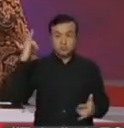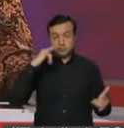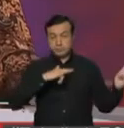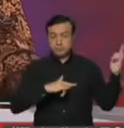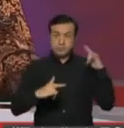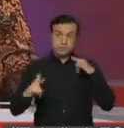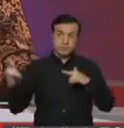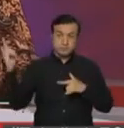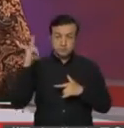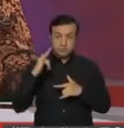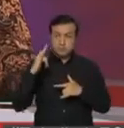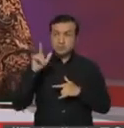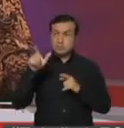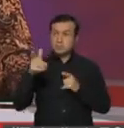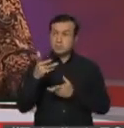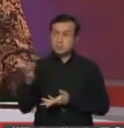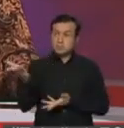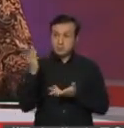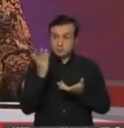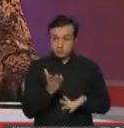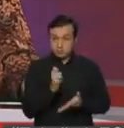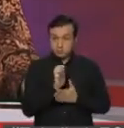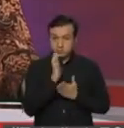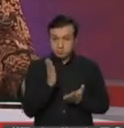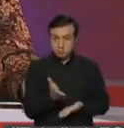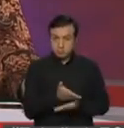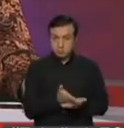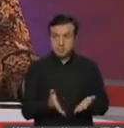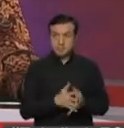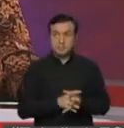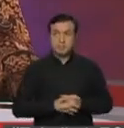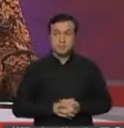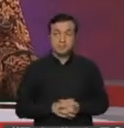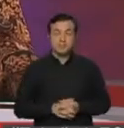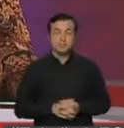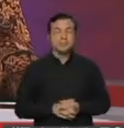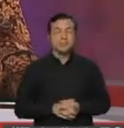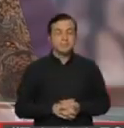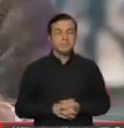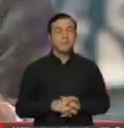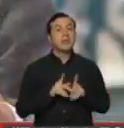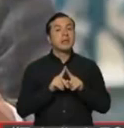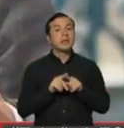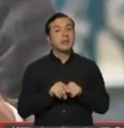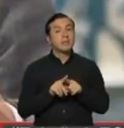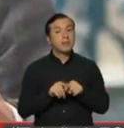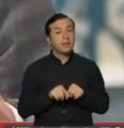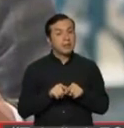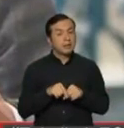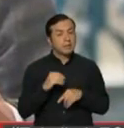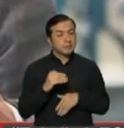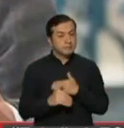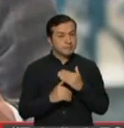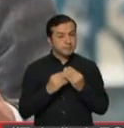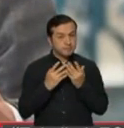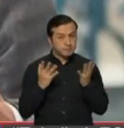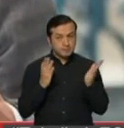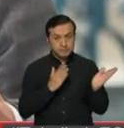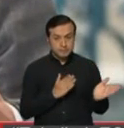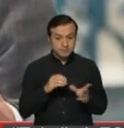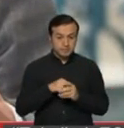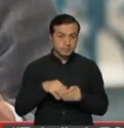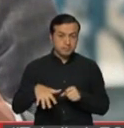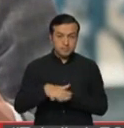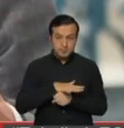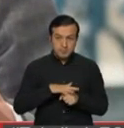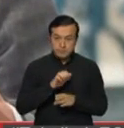dinámicas de repatriación de nuestros compatriotas? Mire, todo eso va a depender de cómo avanza internamente la situación en